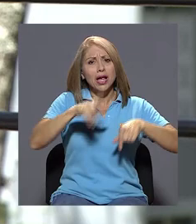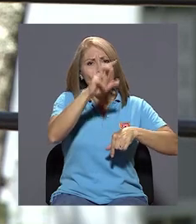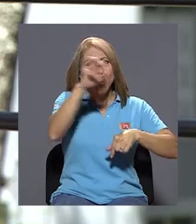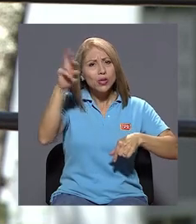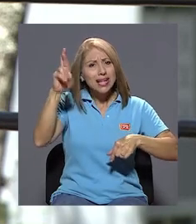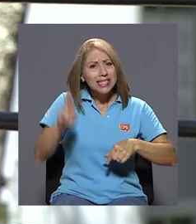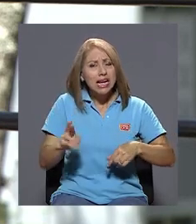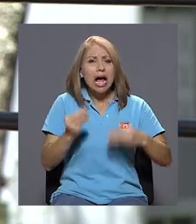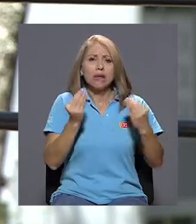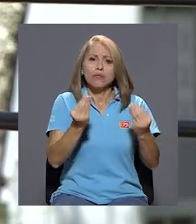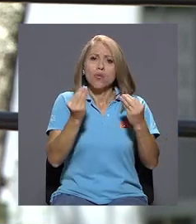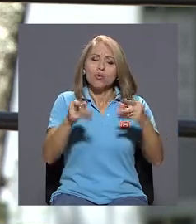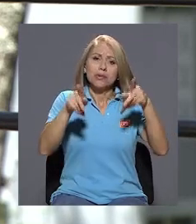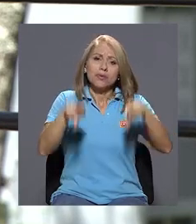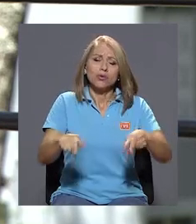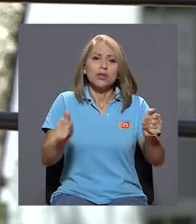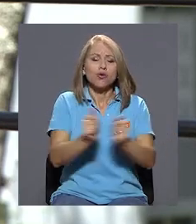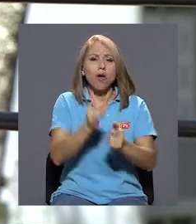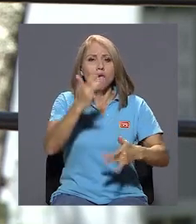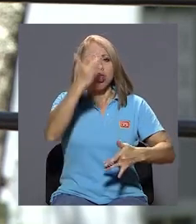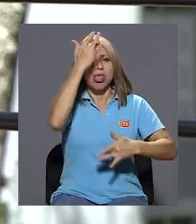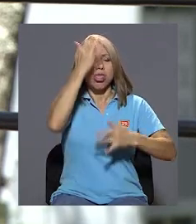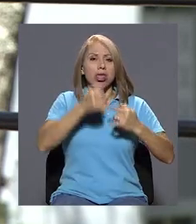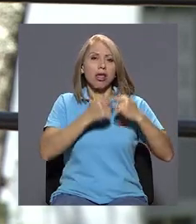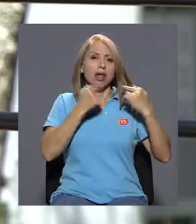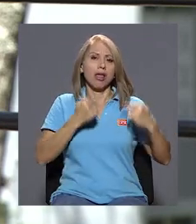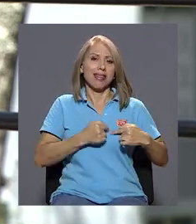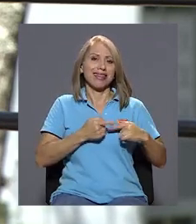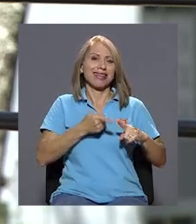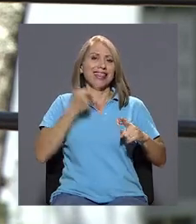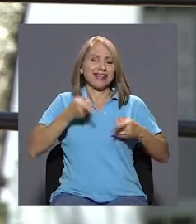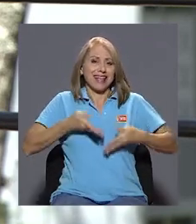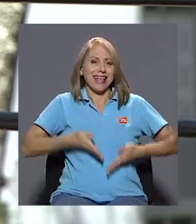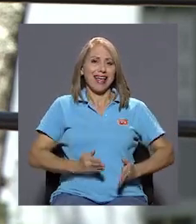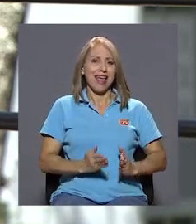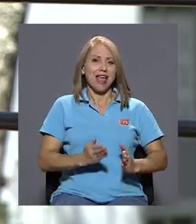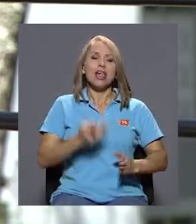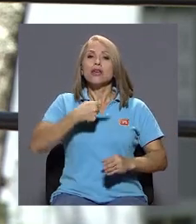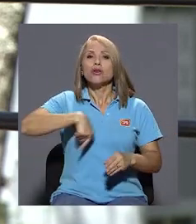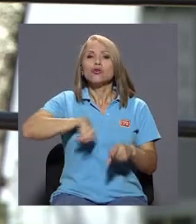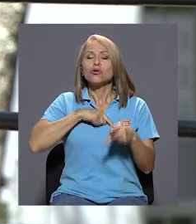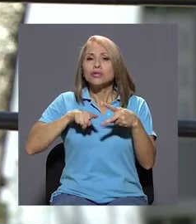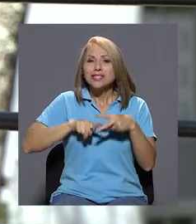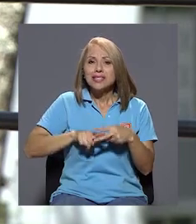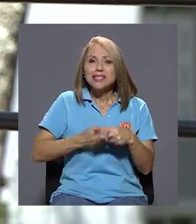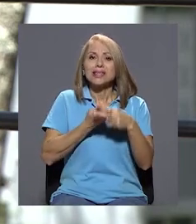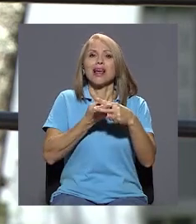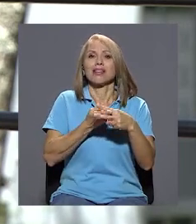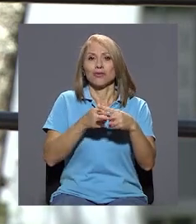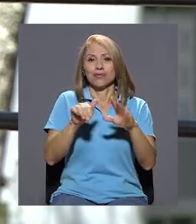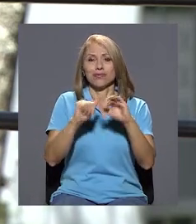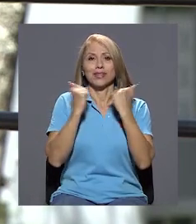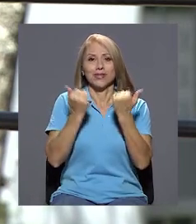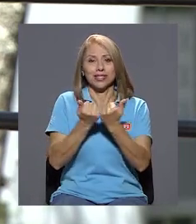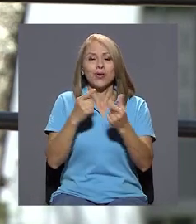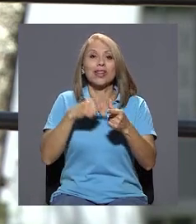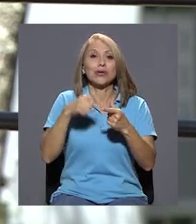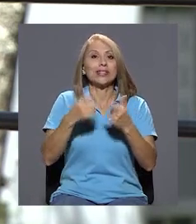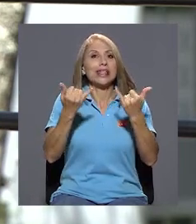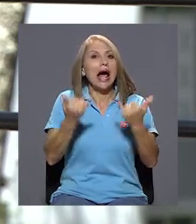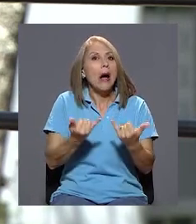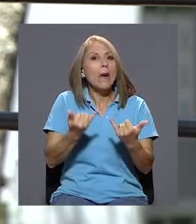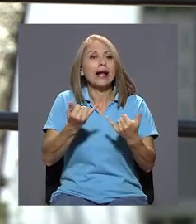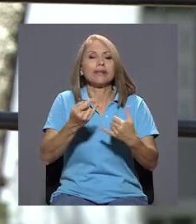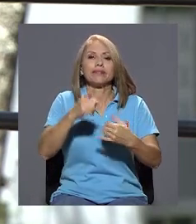Rica una gran población de personas con cardiopatías congénitas. Bueno, nosotros estamos iniciando como asociación, entonces es un poco